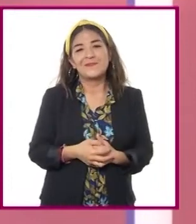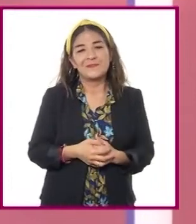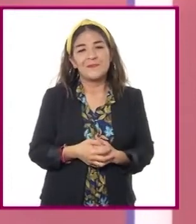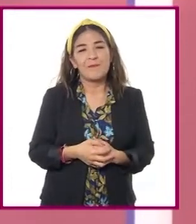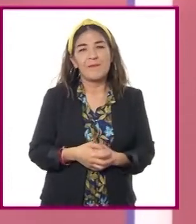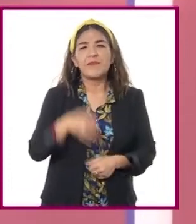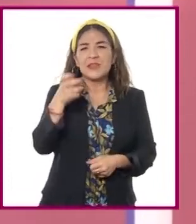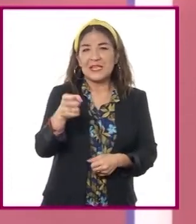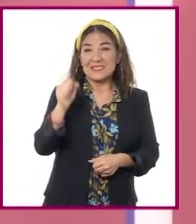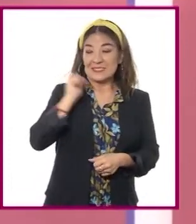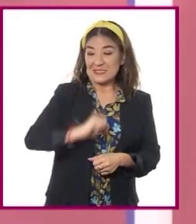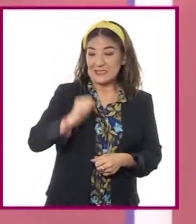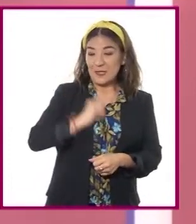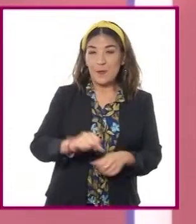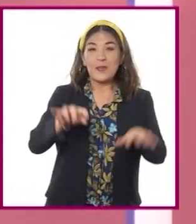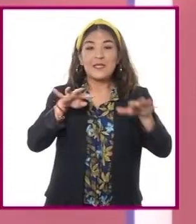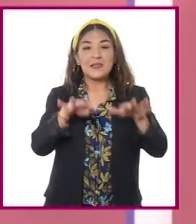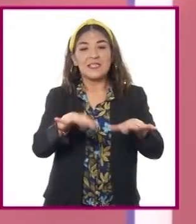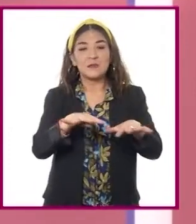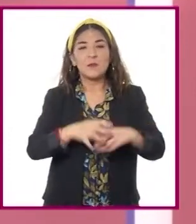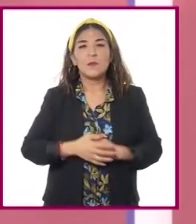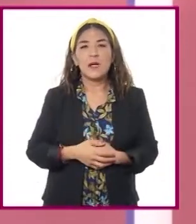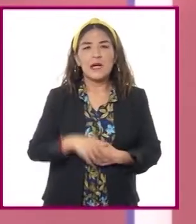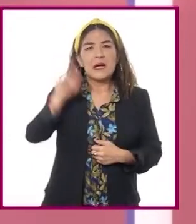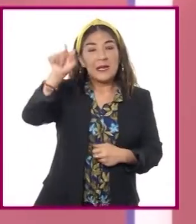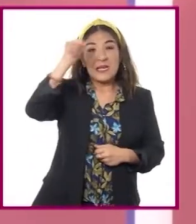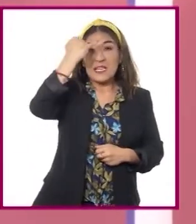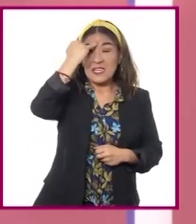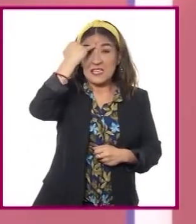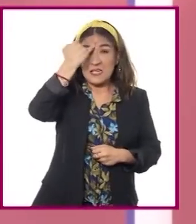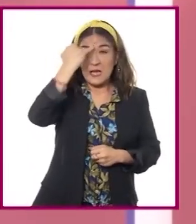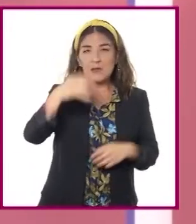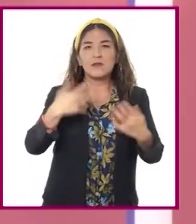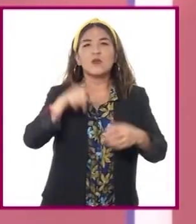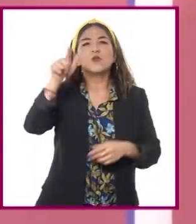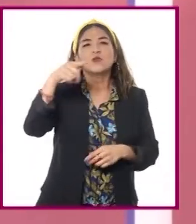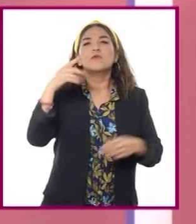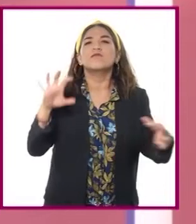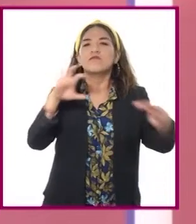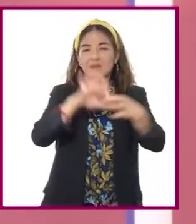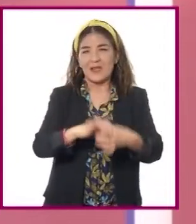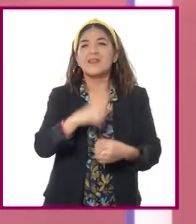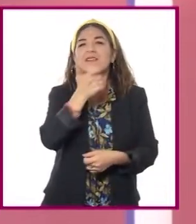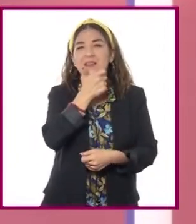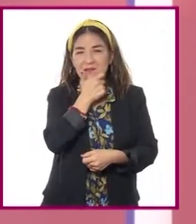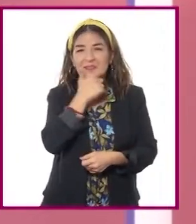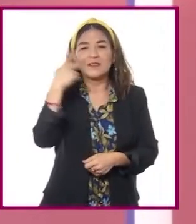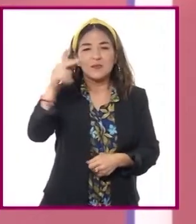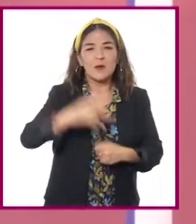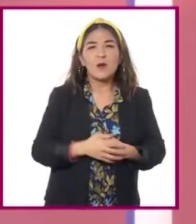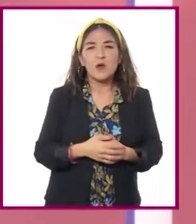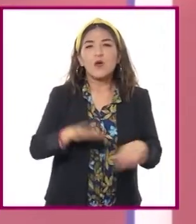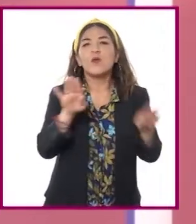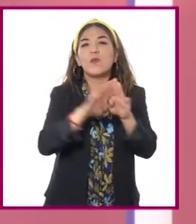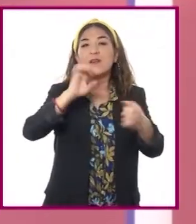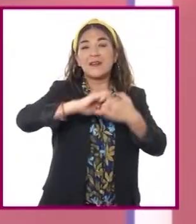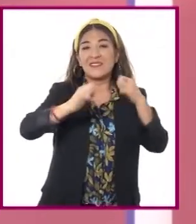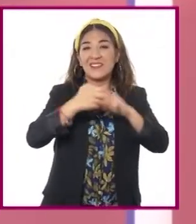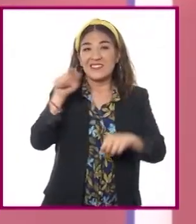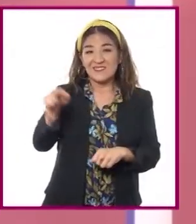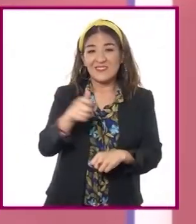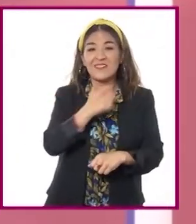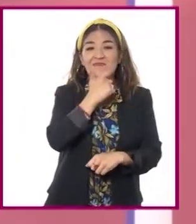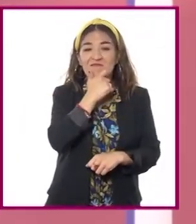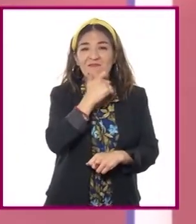A principios del siglo XIX, India era parte del Imperio Británico, por lo que los enemigos del ejército